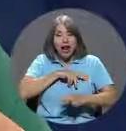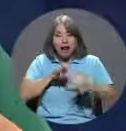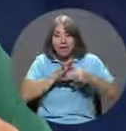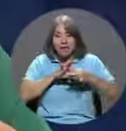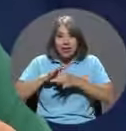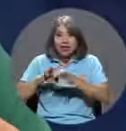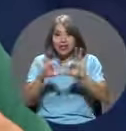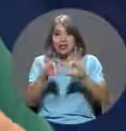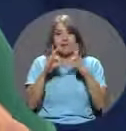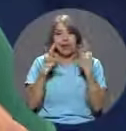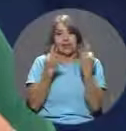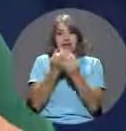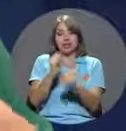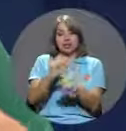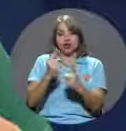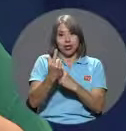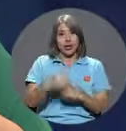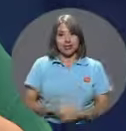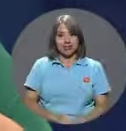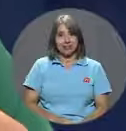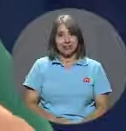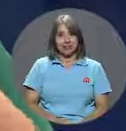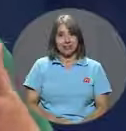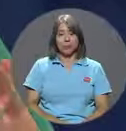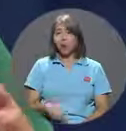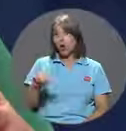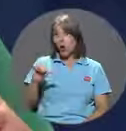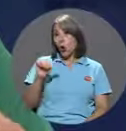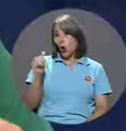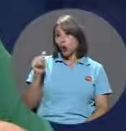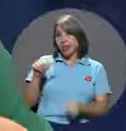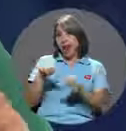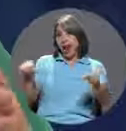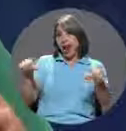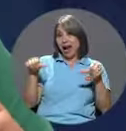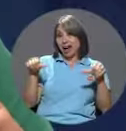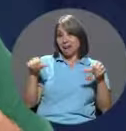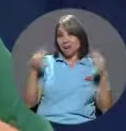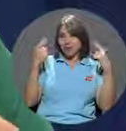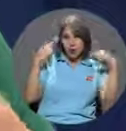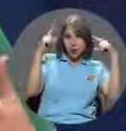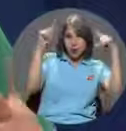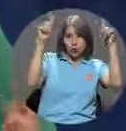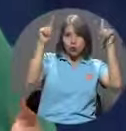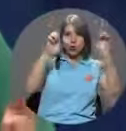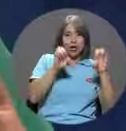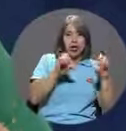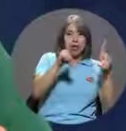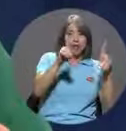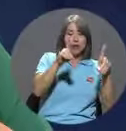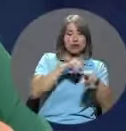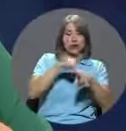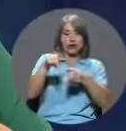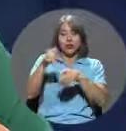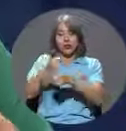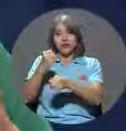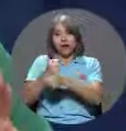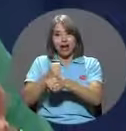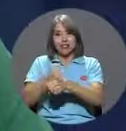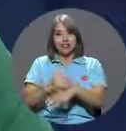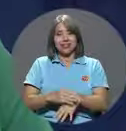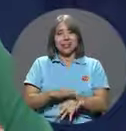personal, en un área de relaciones familiares y sociales, otra área que tiene que ver con éxitos y logros académicos, profesionales o laborales.